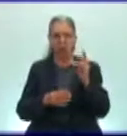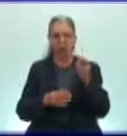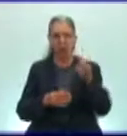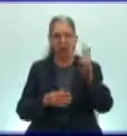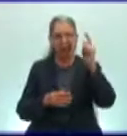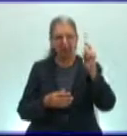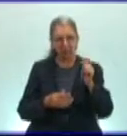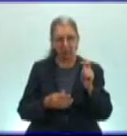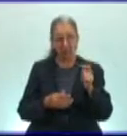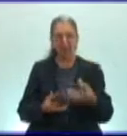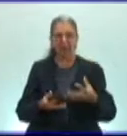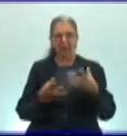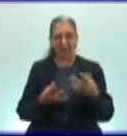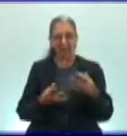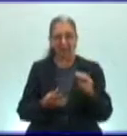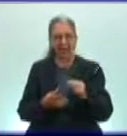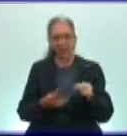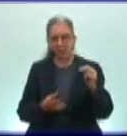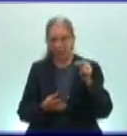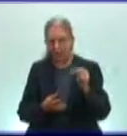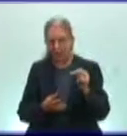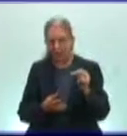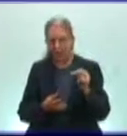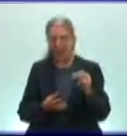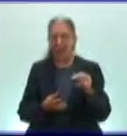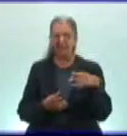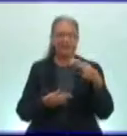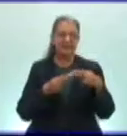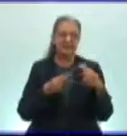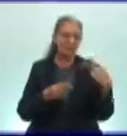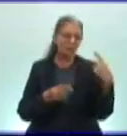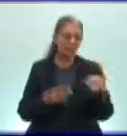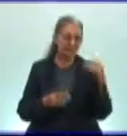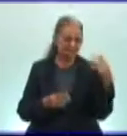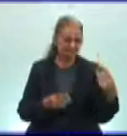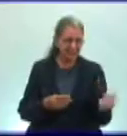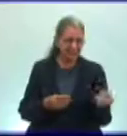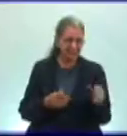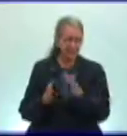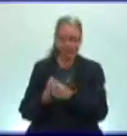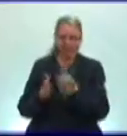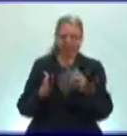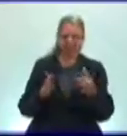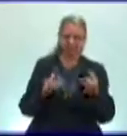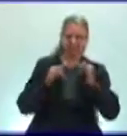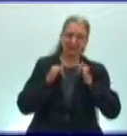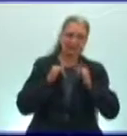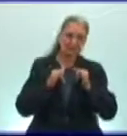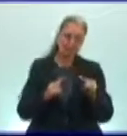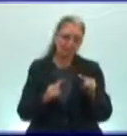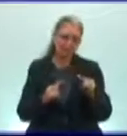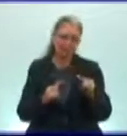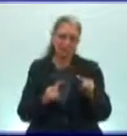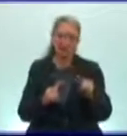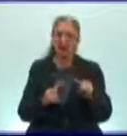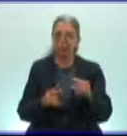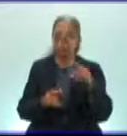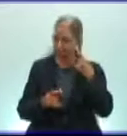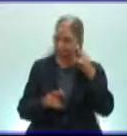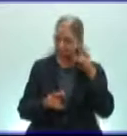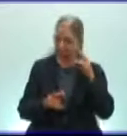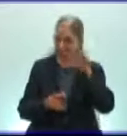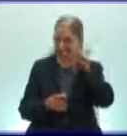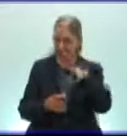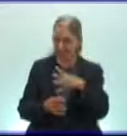la carga nuclear y realizamos diferentes ejercicios partiendo de la información que nos brinda una